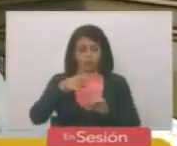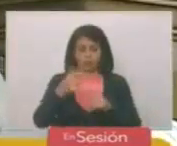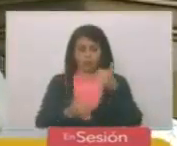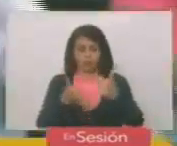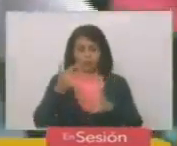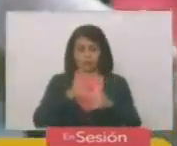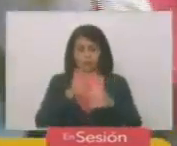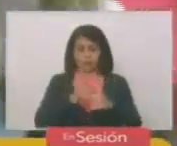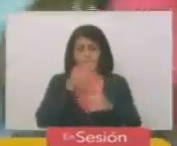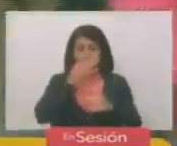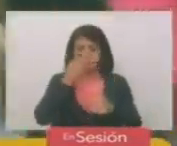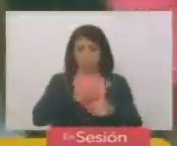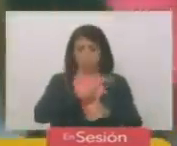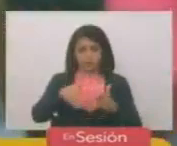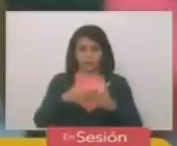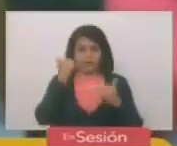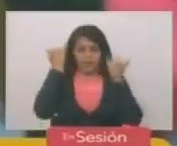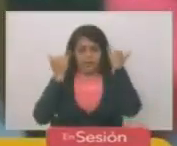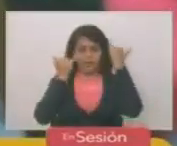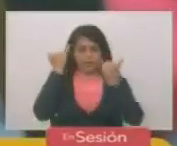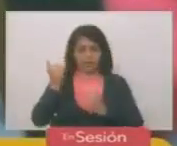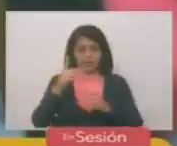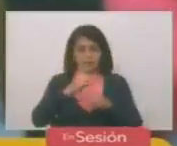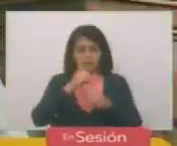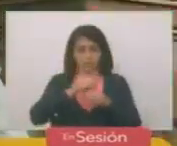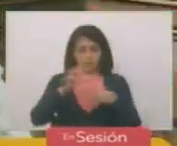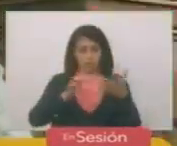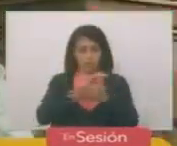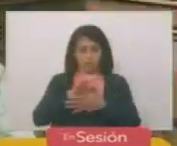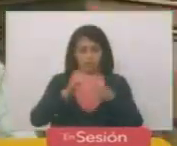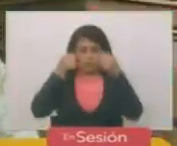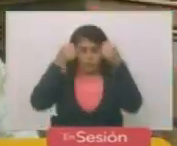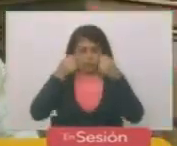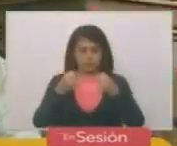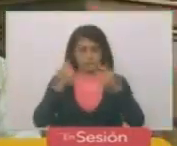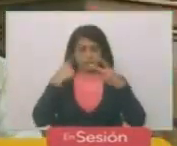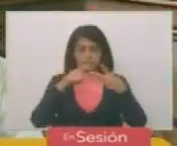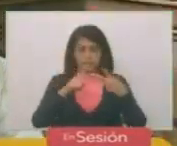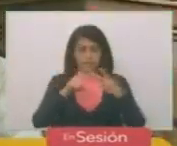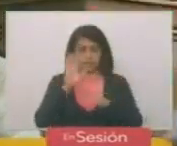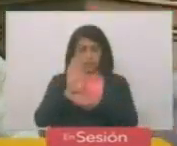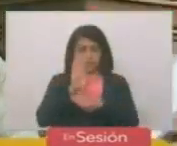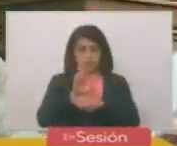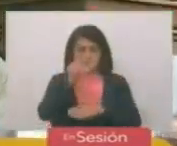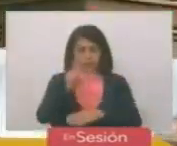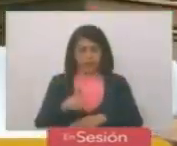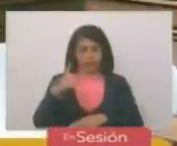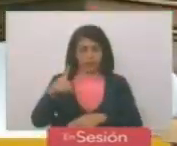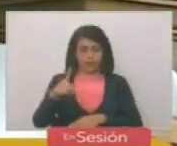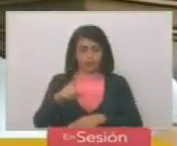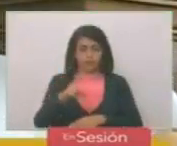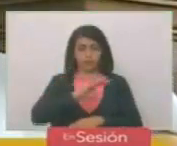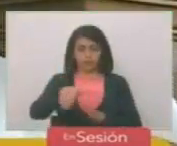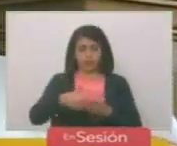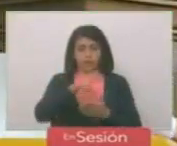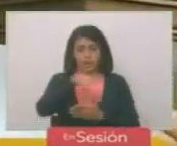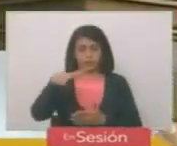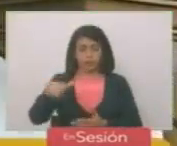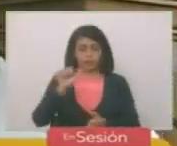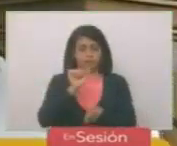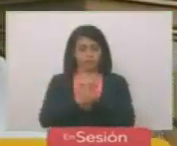1. Garantizar la idoneidad del registro de antecedentes penales. 2. Proteger los derechos y garantías de las personas